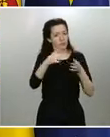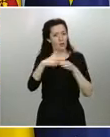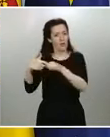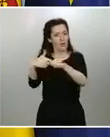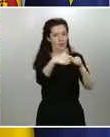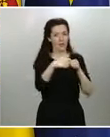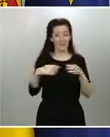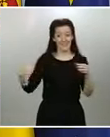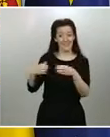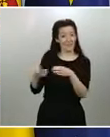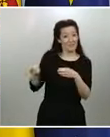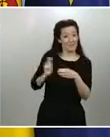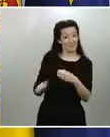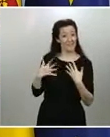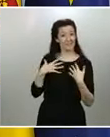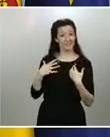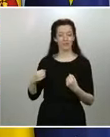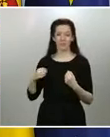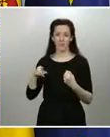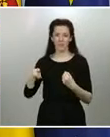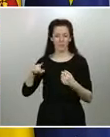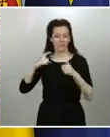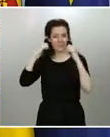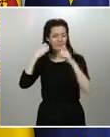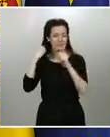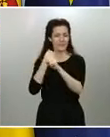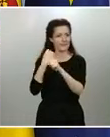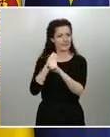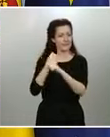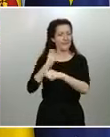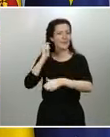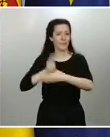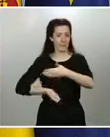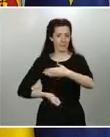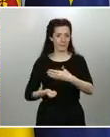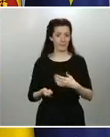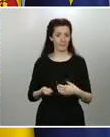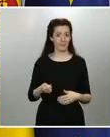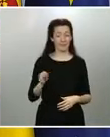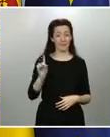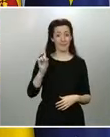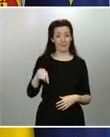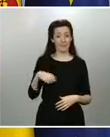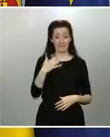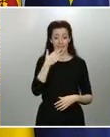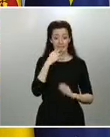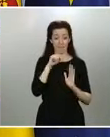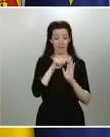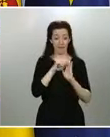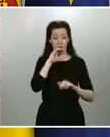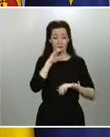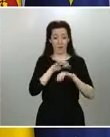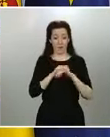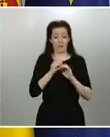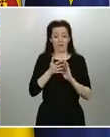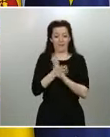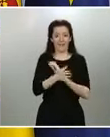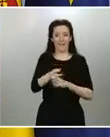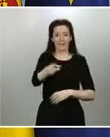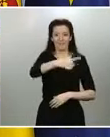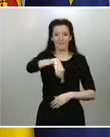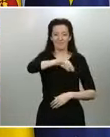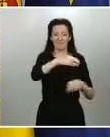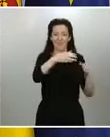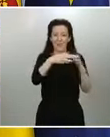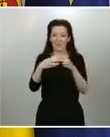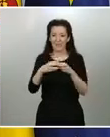y la mejor protección que podían dar a los colectivos más vulnerables a la pandemia los mayores